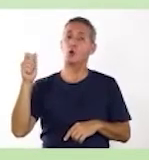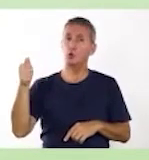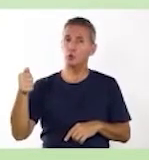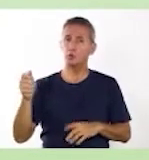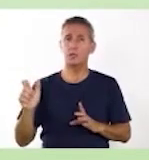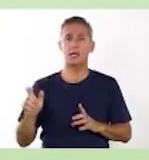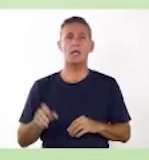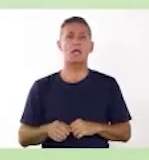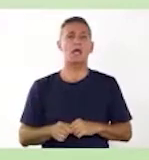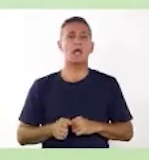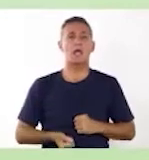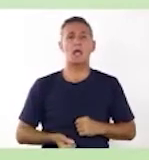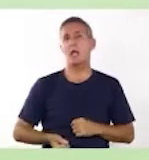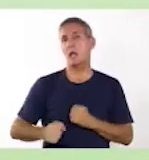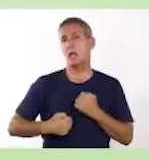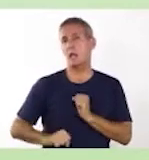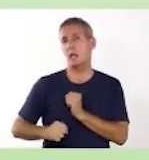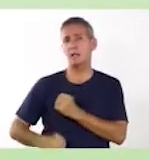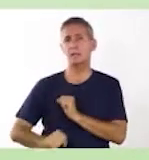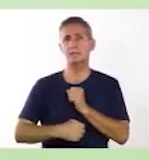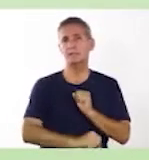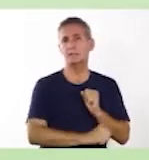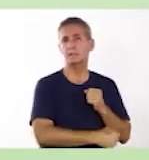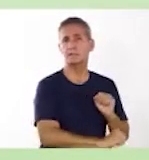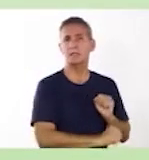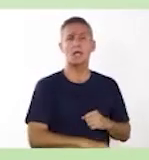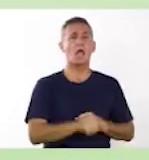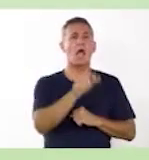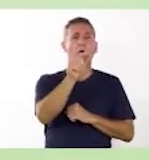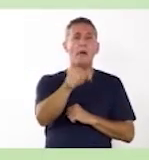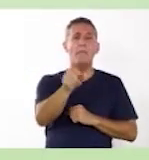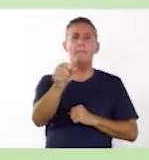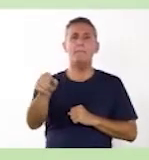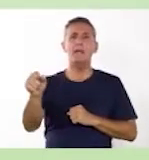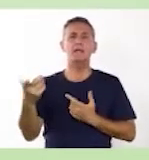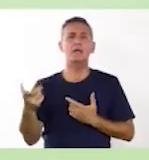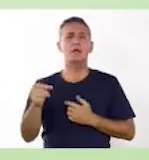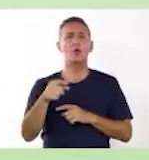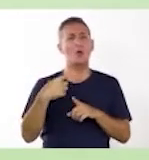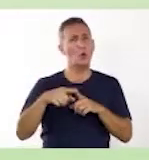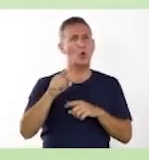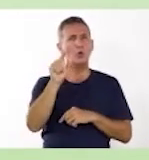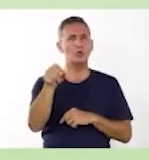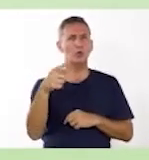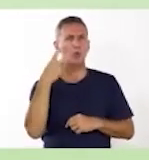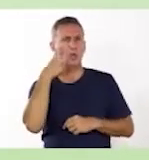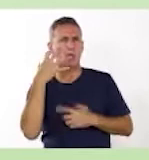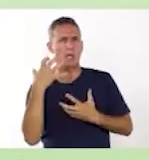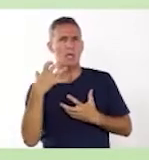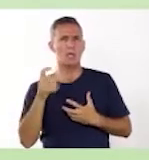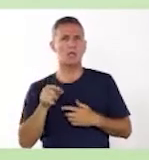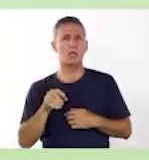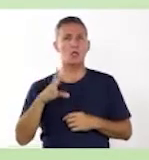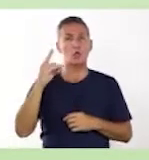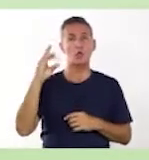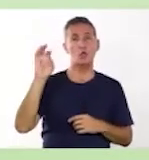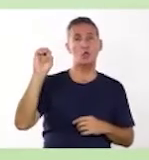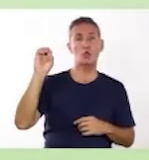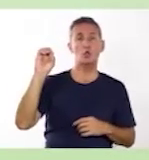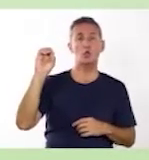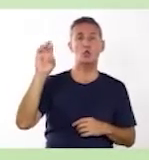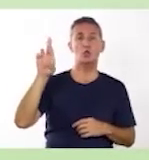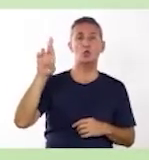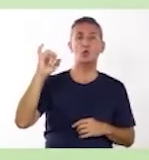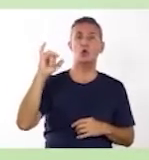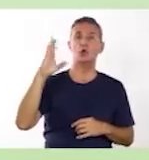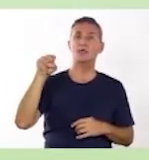en este acto y no sale más. Y vamos al personaje que yo les había dicho, un personaje muy importante, que